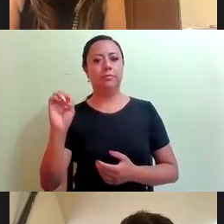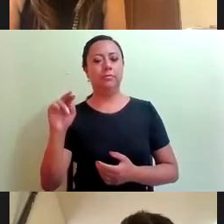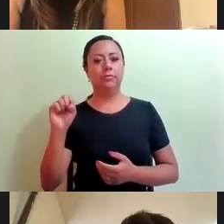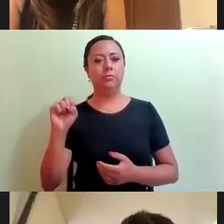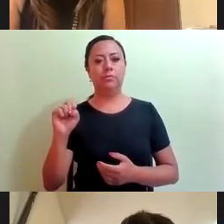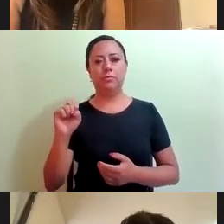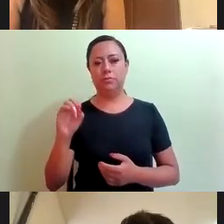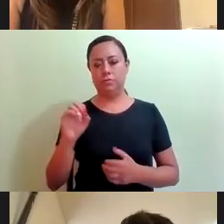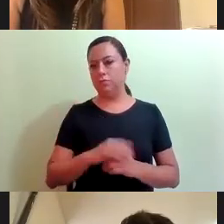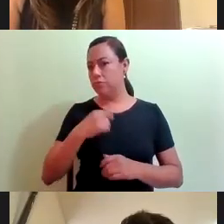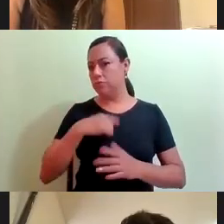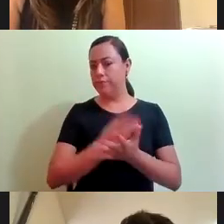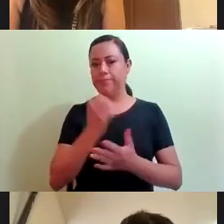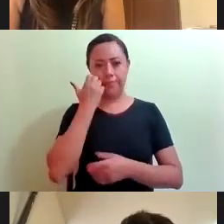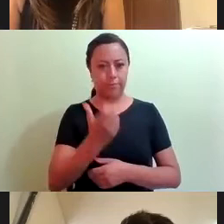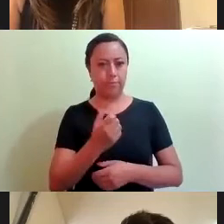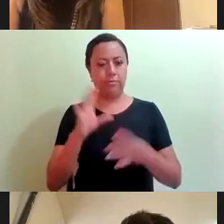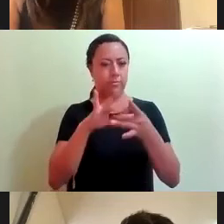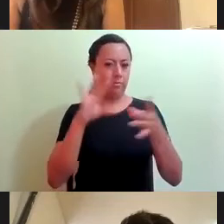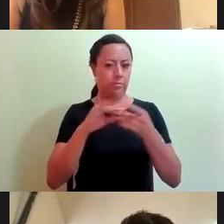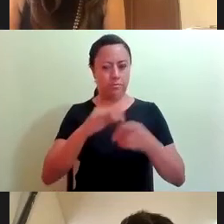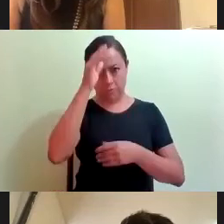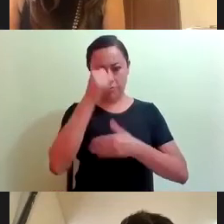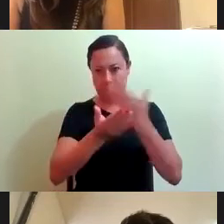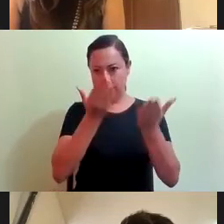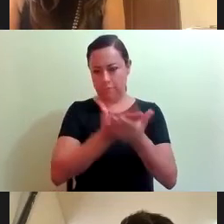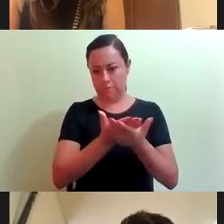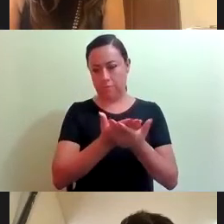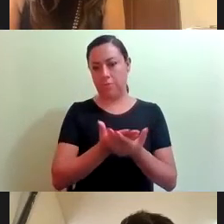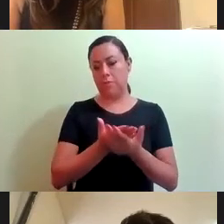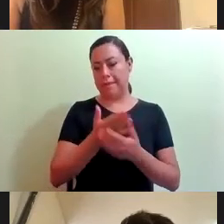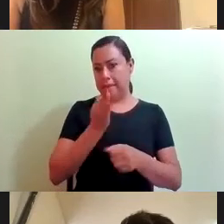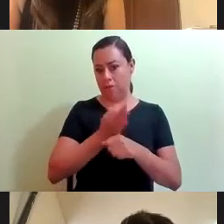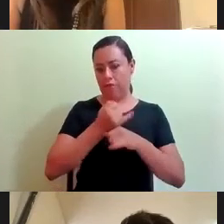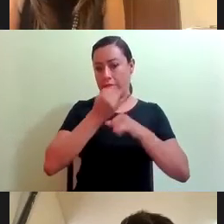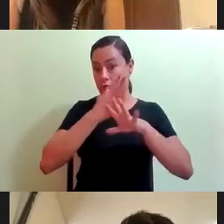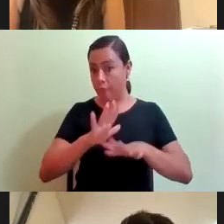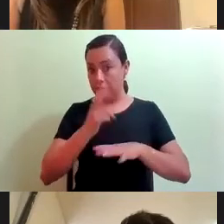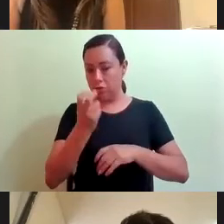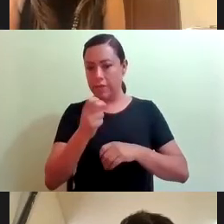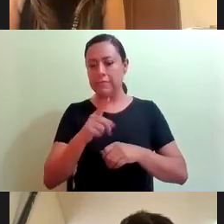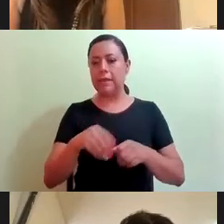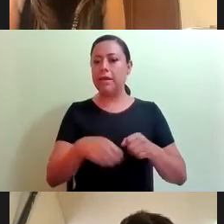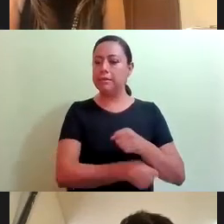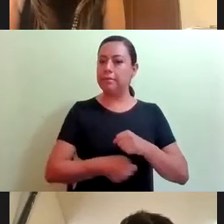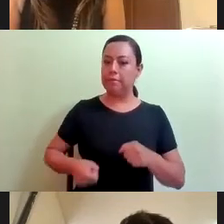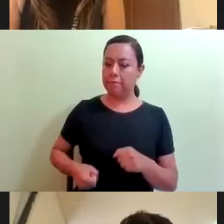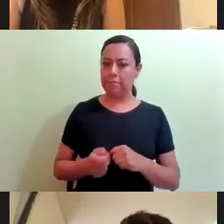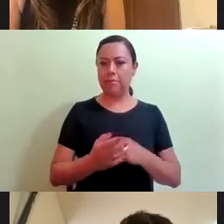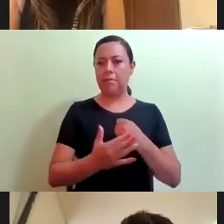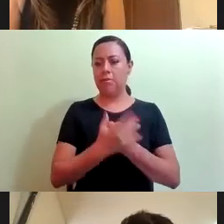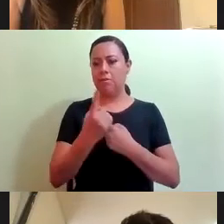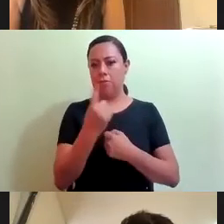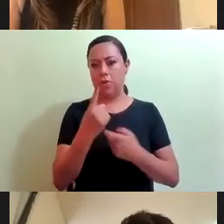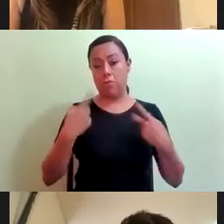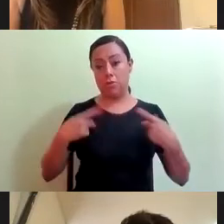que estando de acuerdo con la propuesta que se hace de la confidencialidad de la información para efectos del público